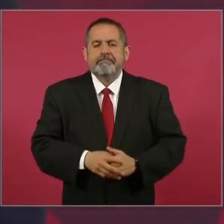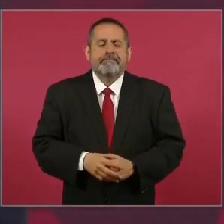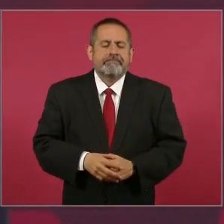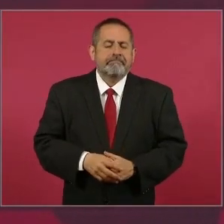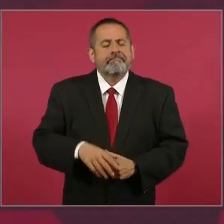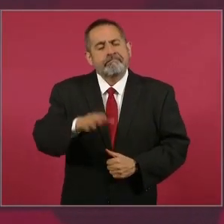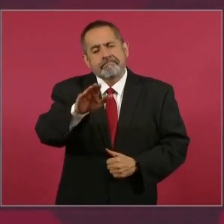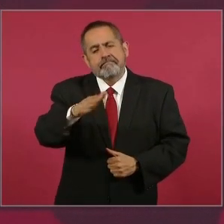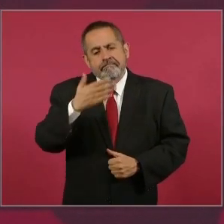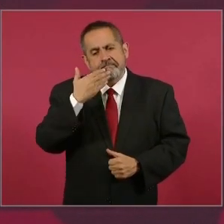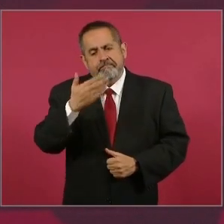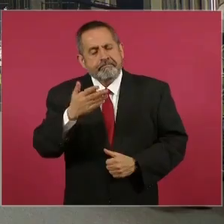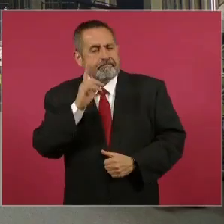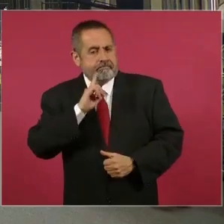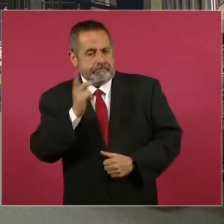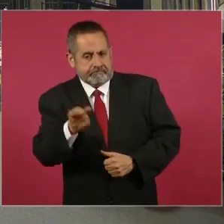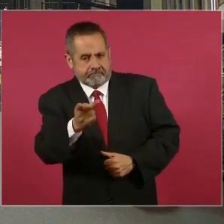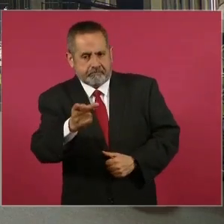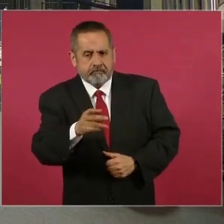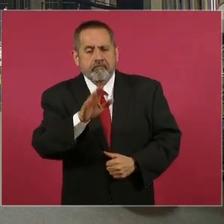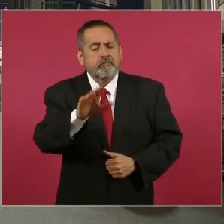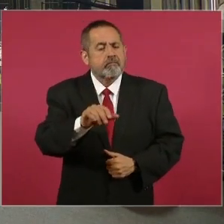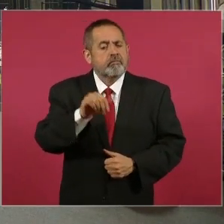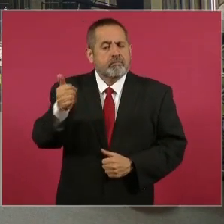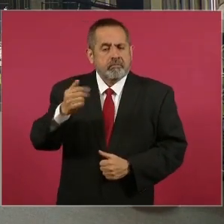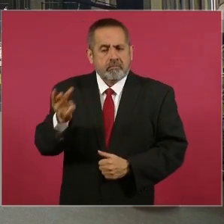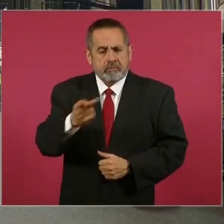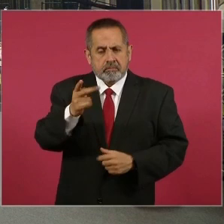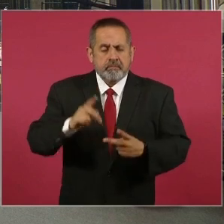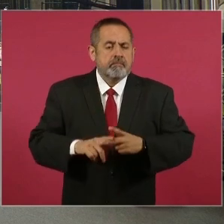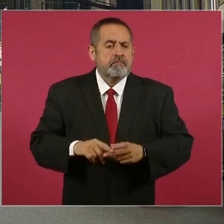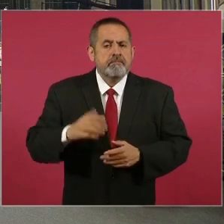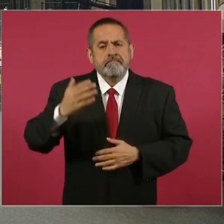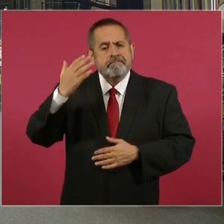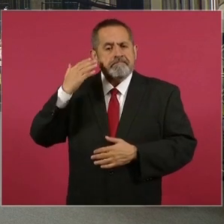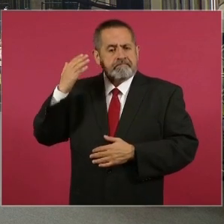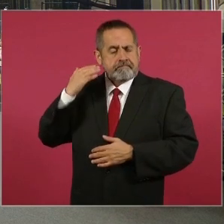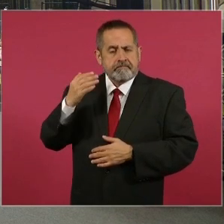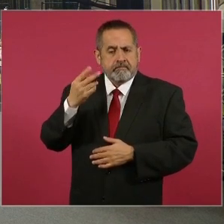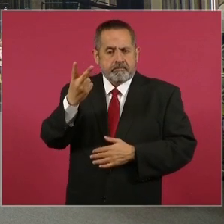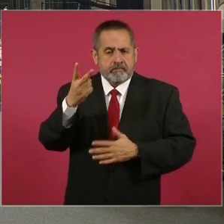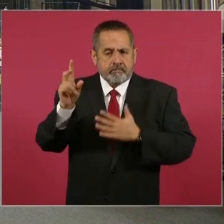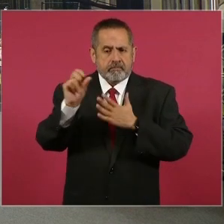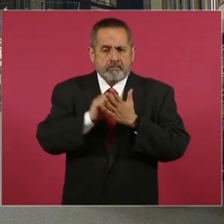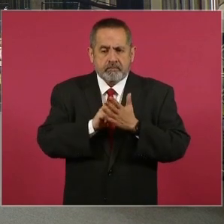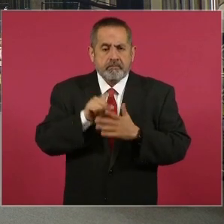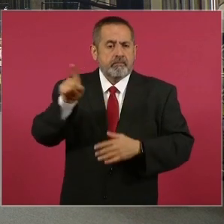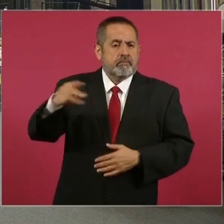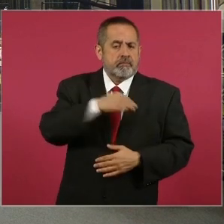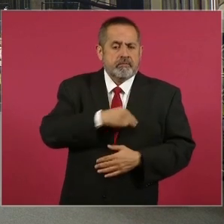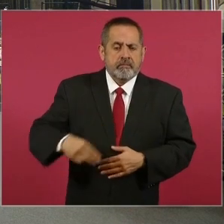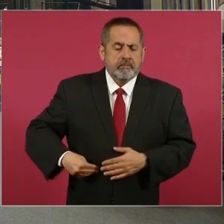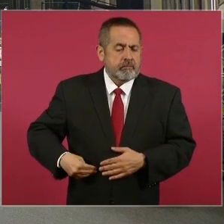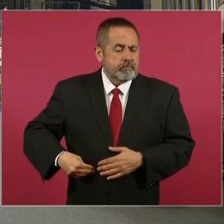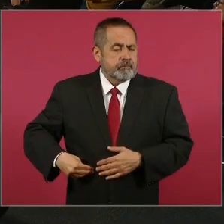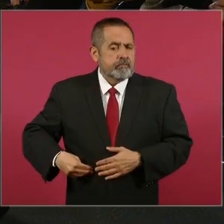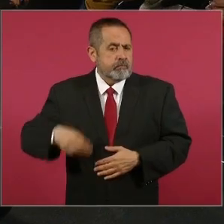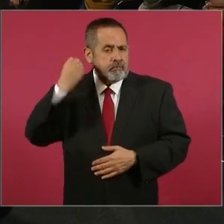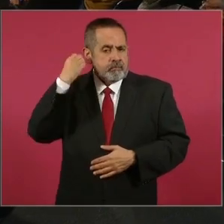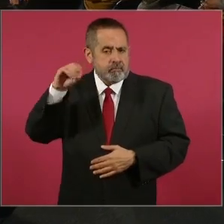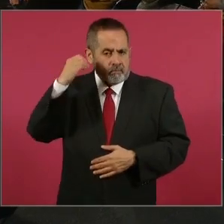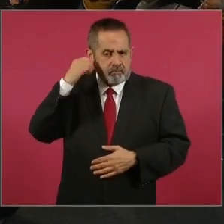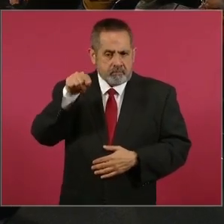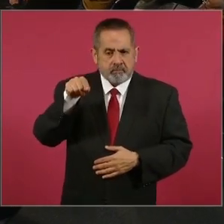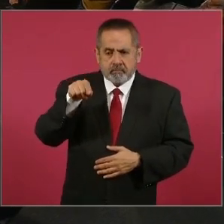gracias presidente eh también por otro lado eh hace dos meses le cerraron al municipio de Oaxaca de Juárez el